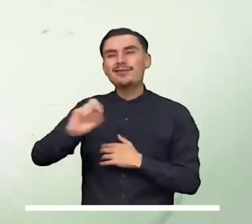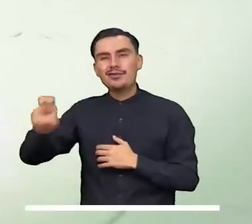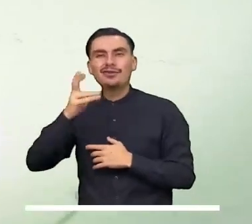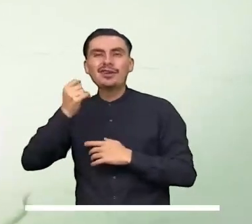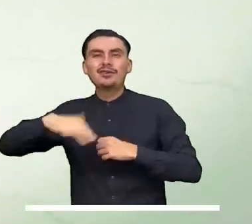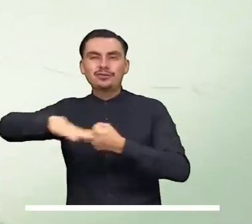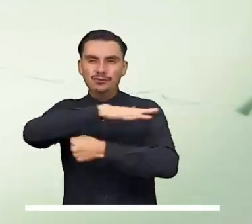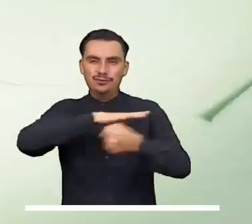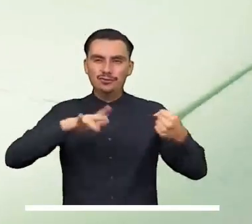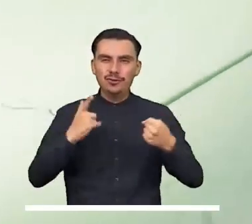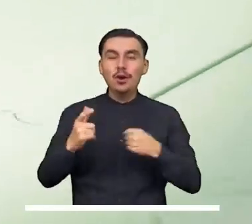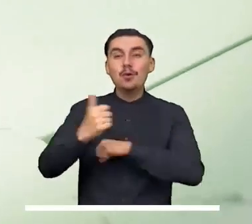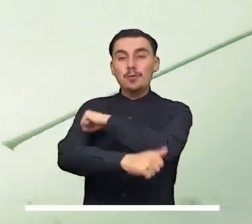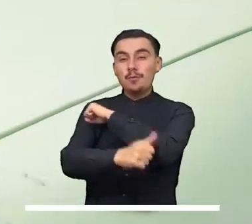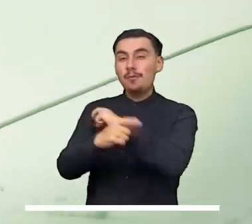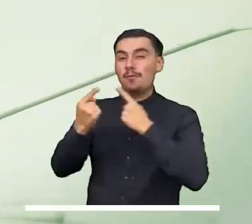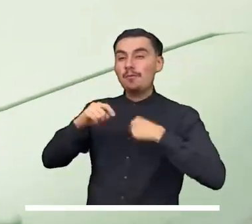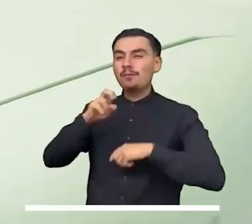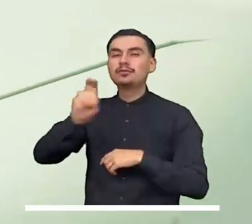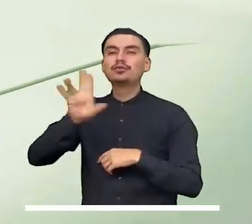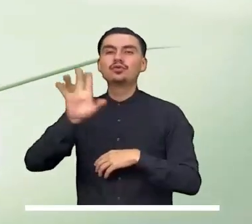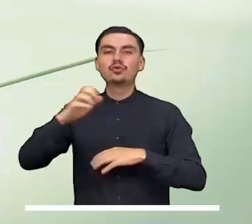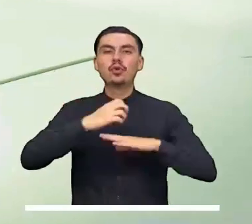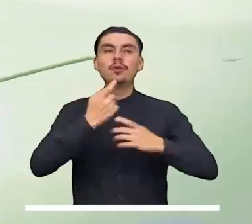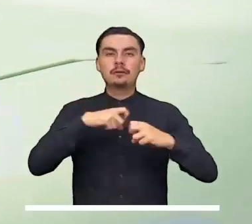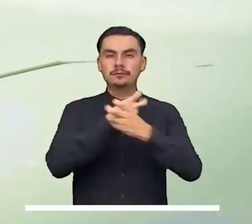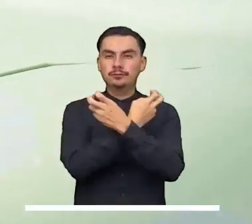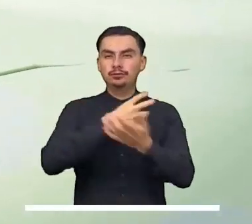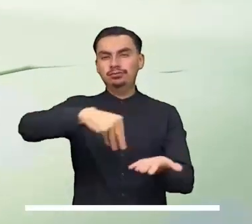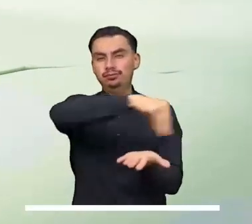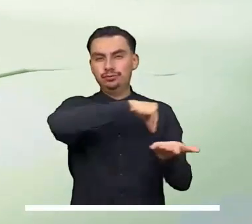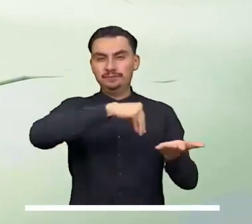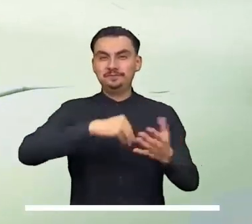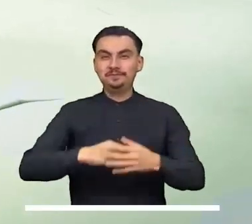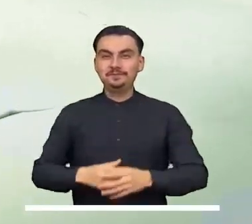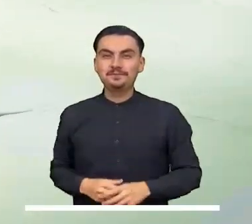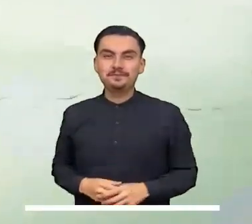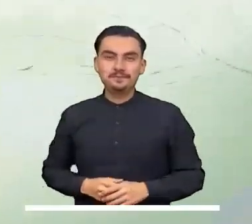de Cundinamarca, Boyacá y sur de los Santanderes.